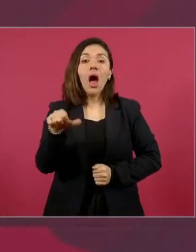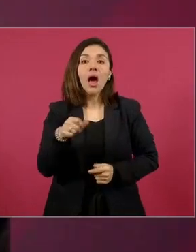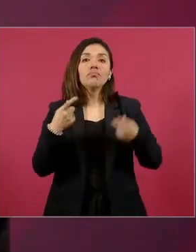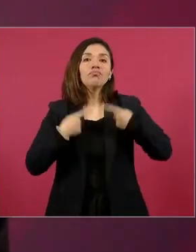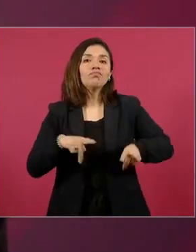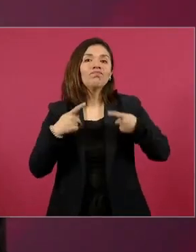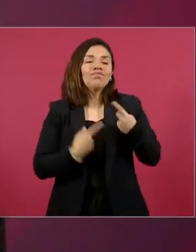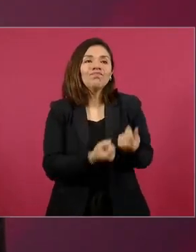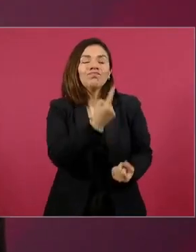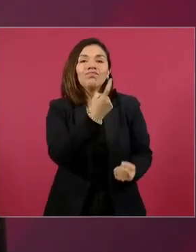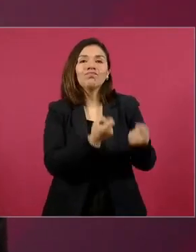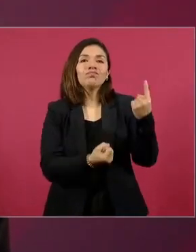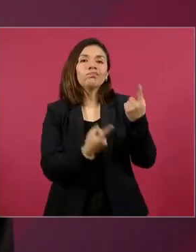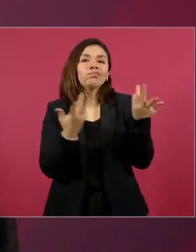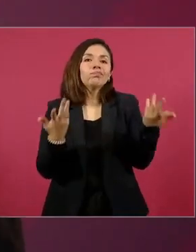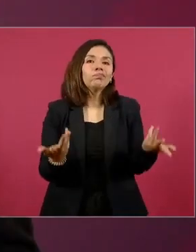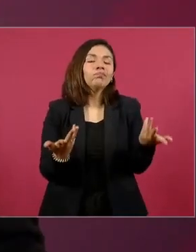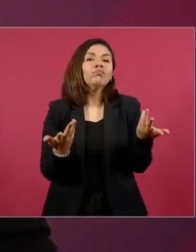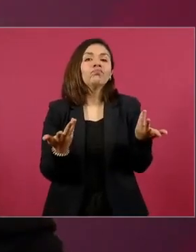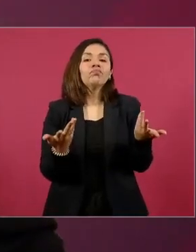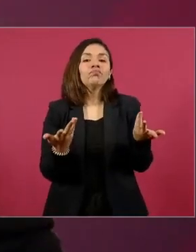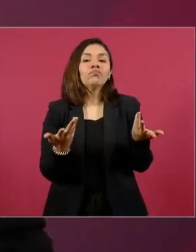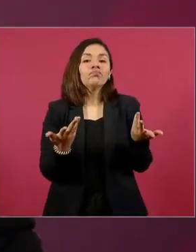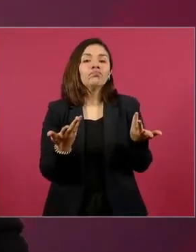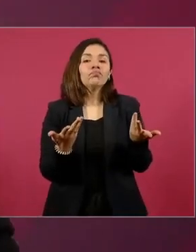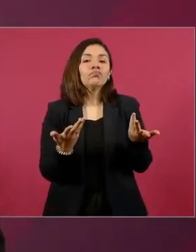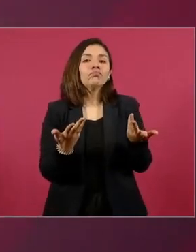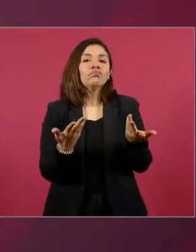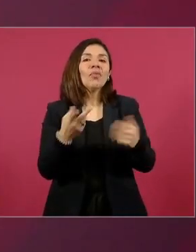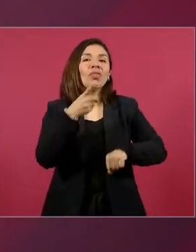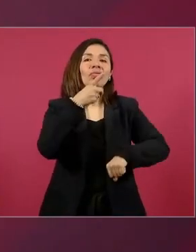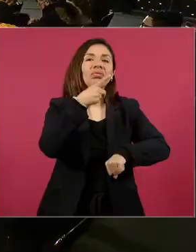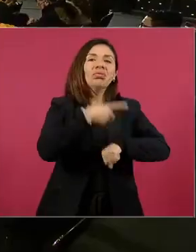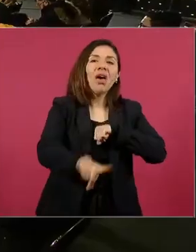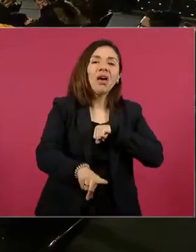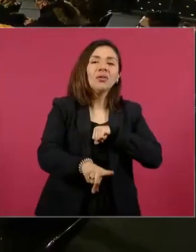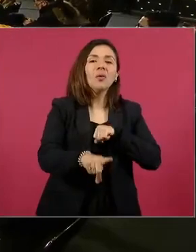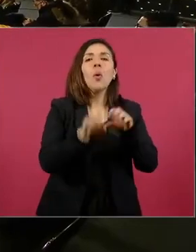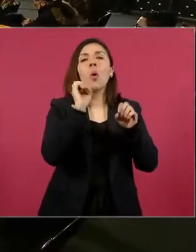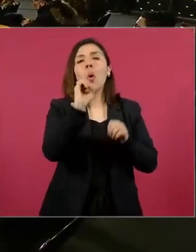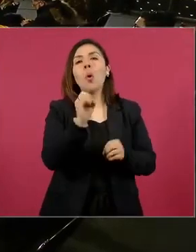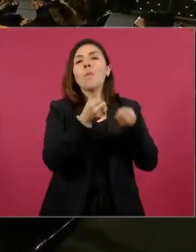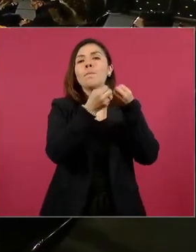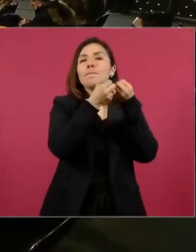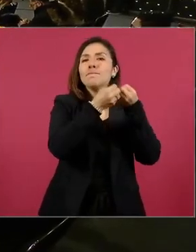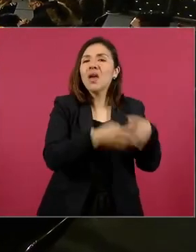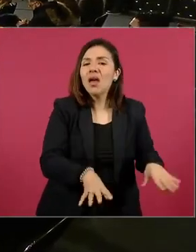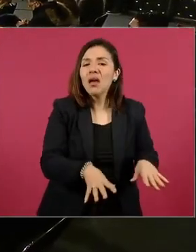perdieron o se les afectaron sus